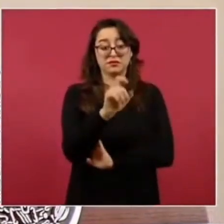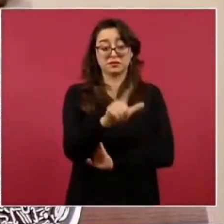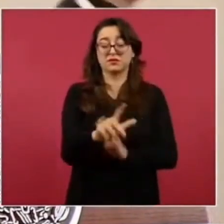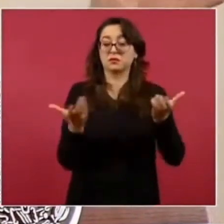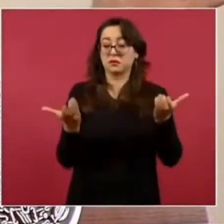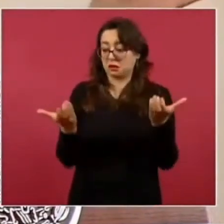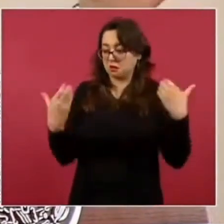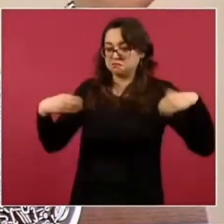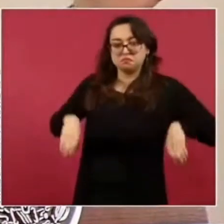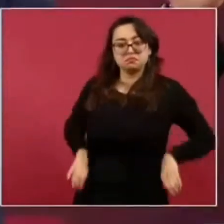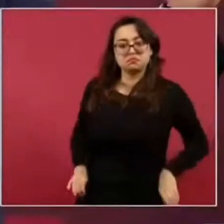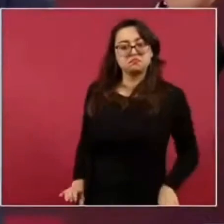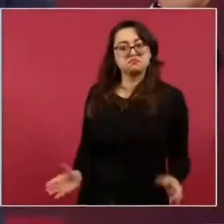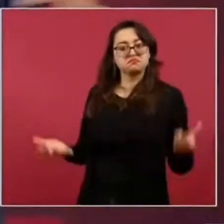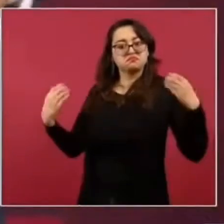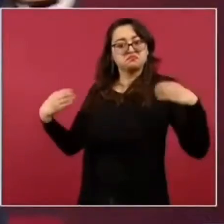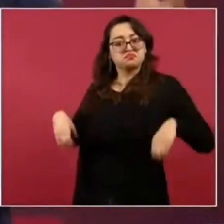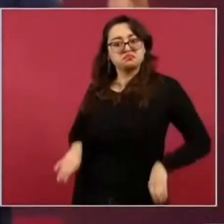cobrando